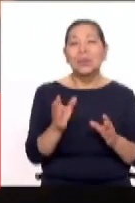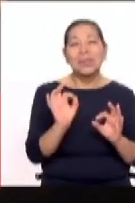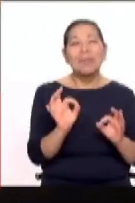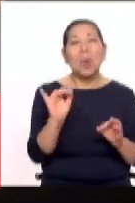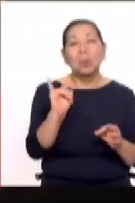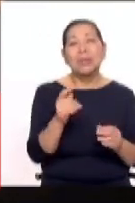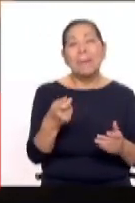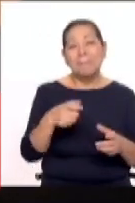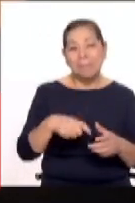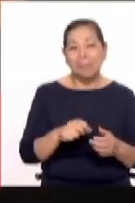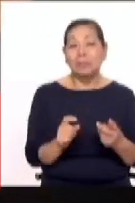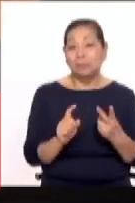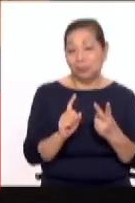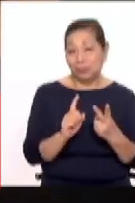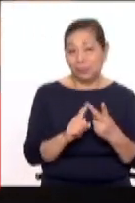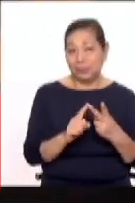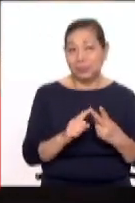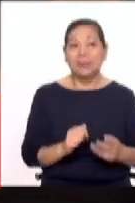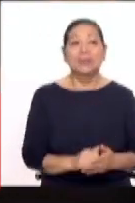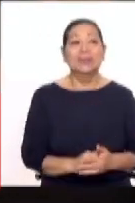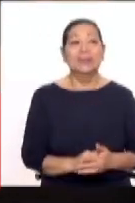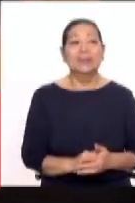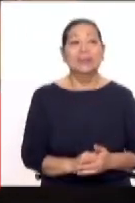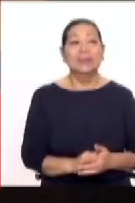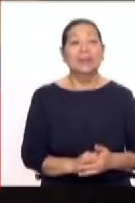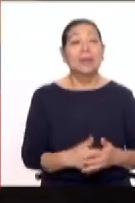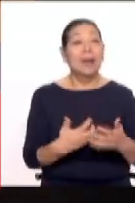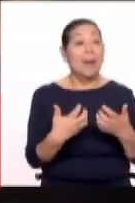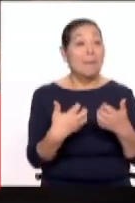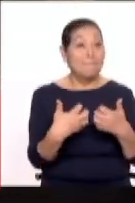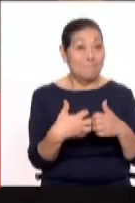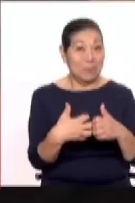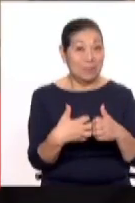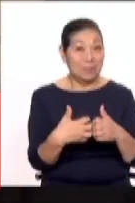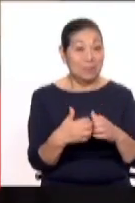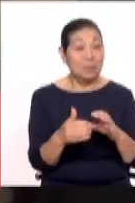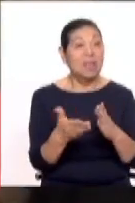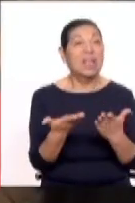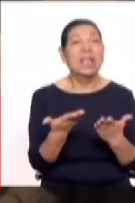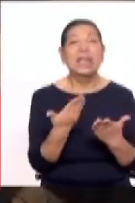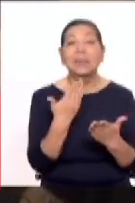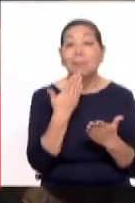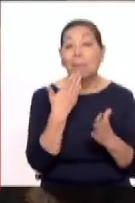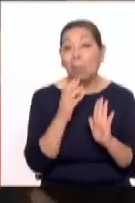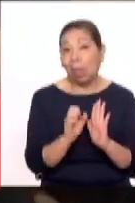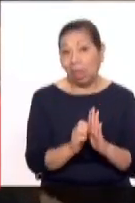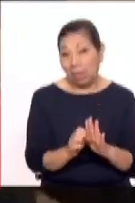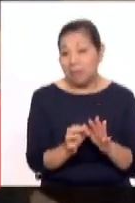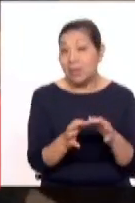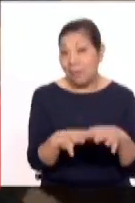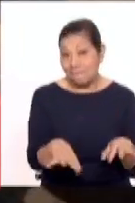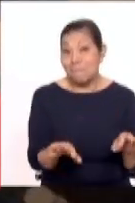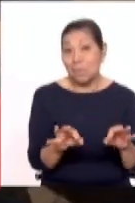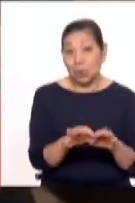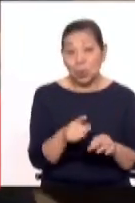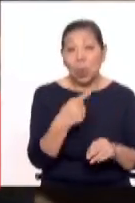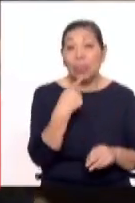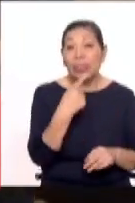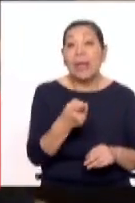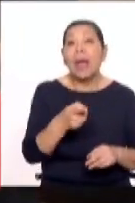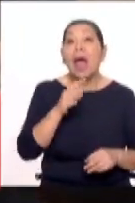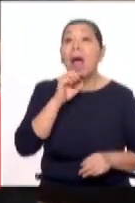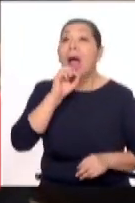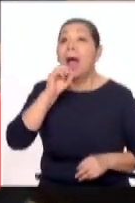celular. El segundo paso es llamar a la empresa operadora que nos preste el servicio. Es muy importante reportar el